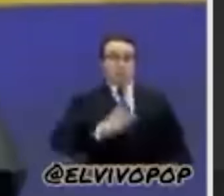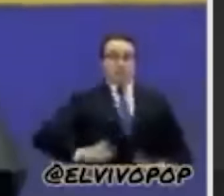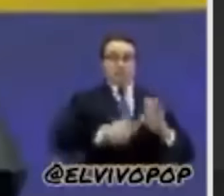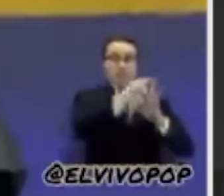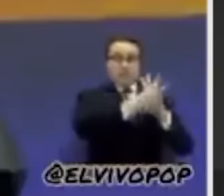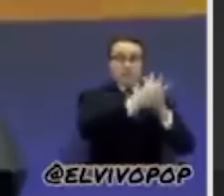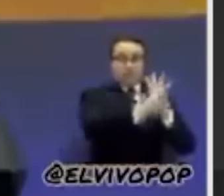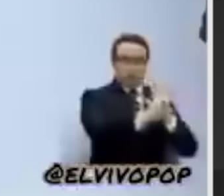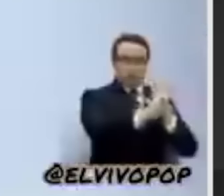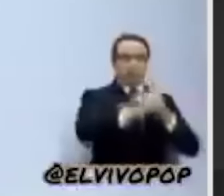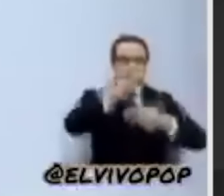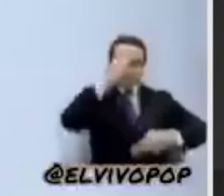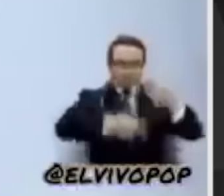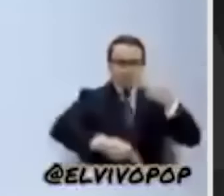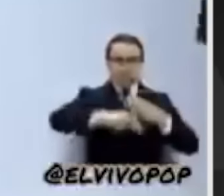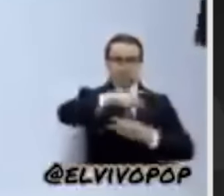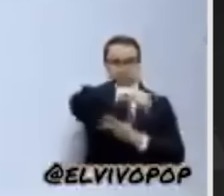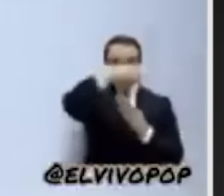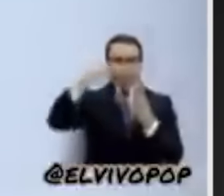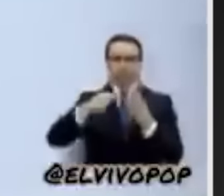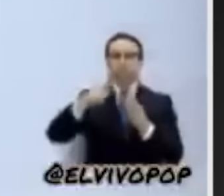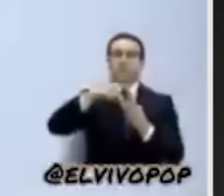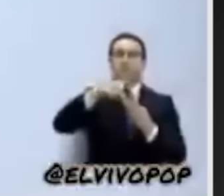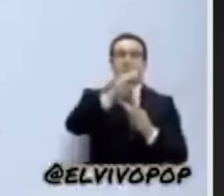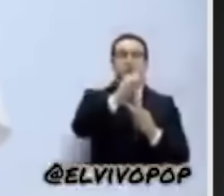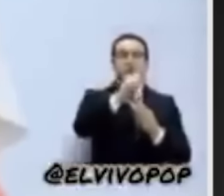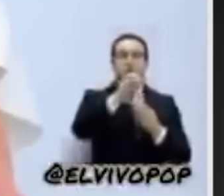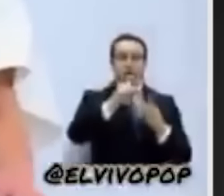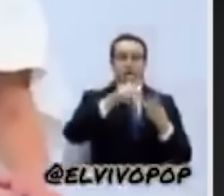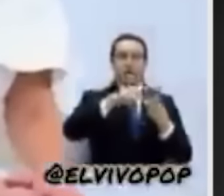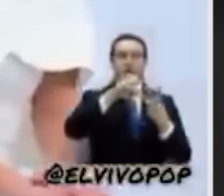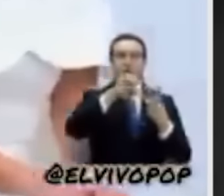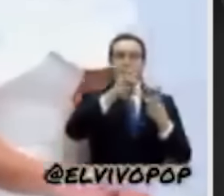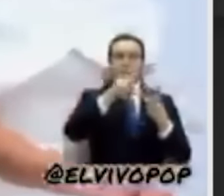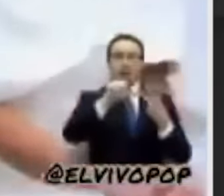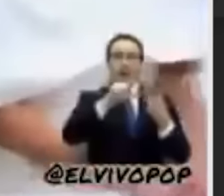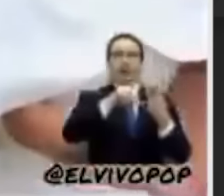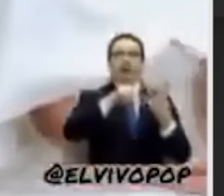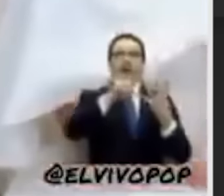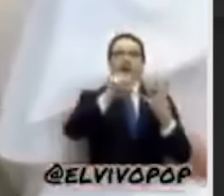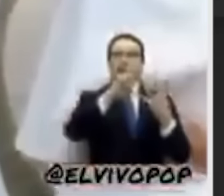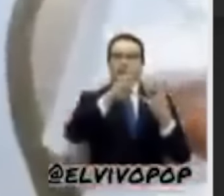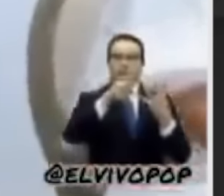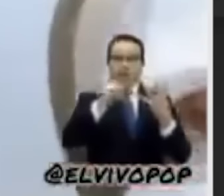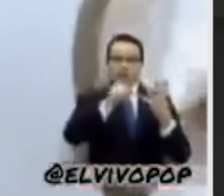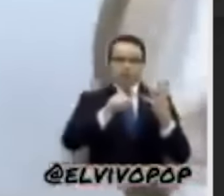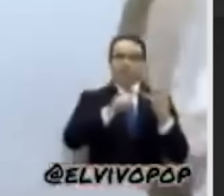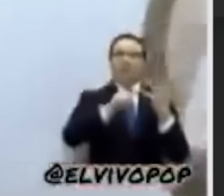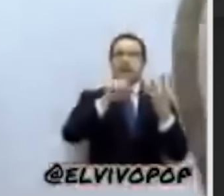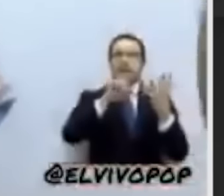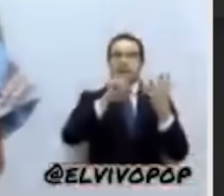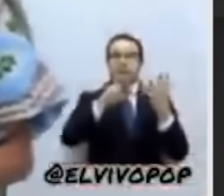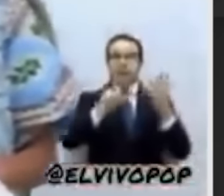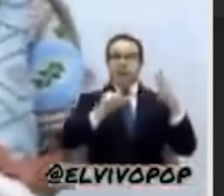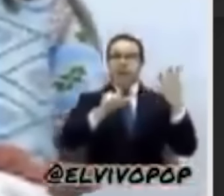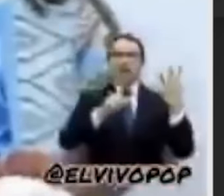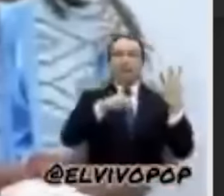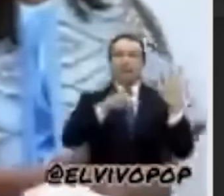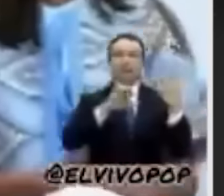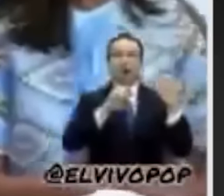hijos Sofía, Antonella, Andrés, Andrea. Honoria, Tránsito,